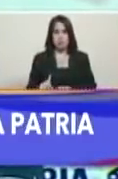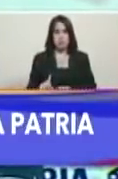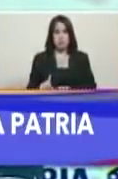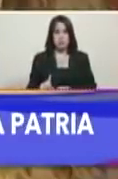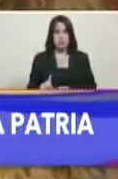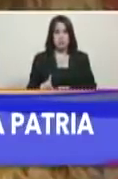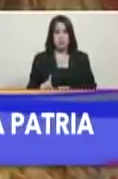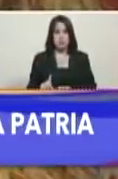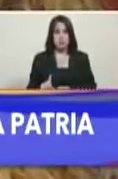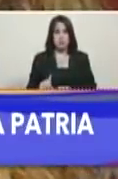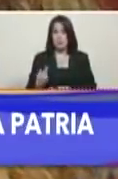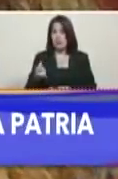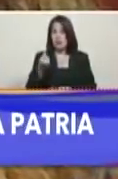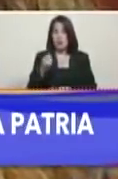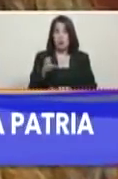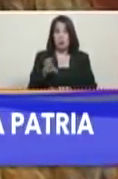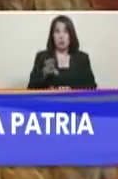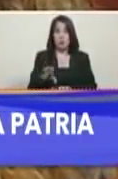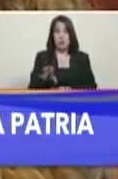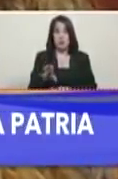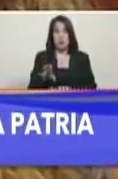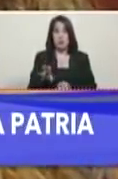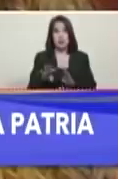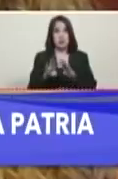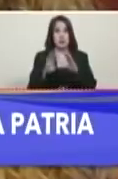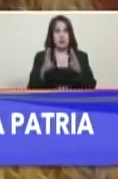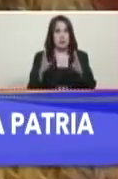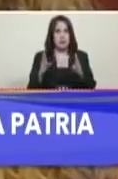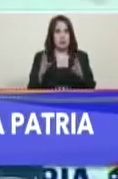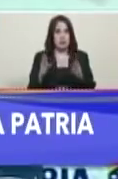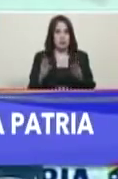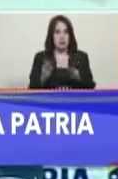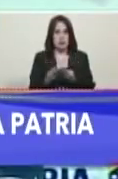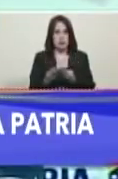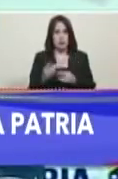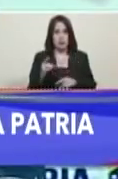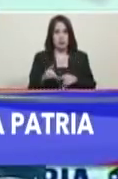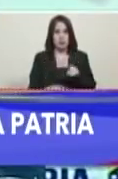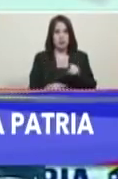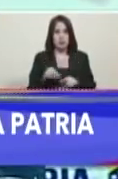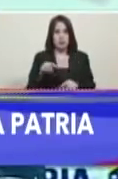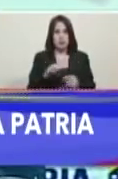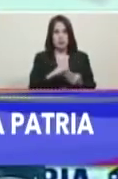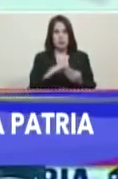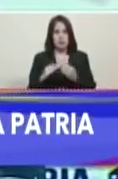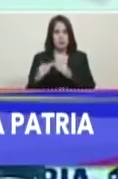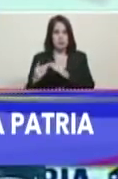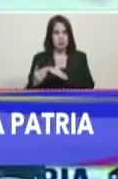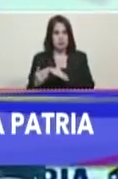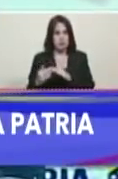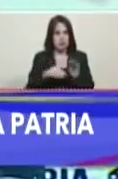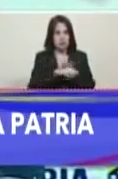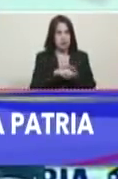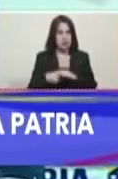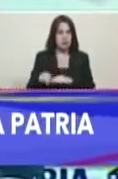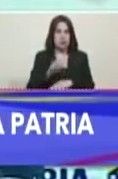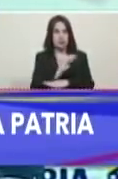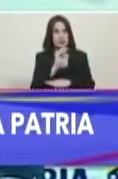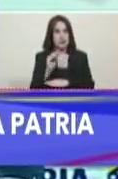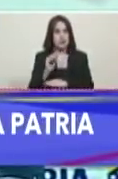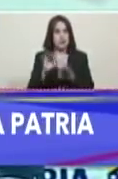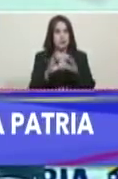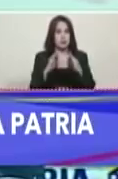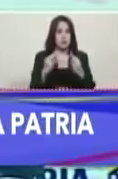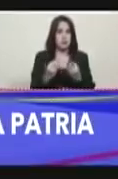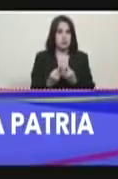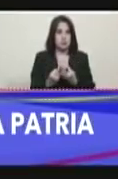que ningún país del mundo tiene el nivel de detalles que estamos logrando en las comunidades para ir a proteger a la familia